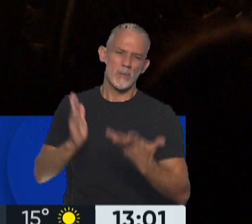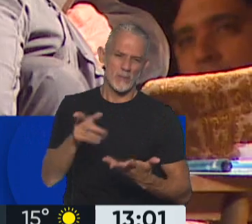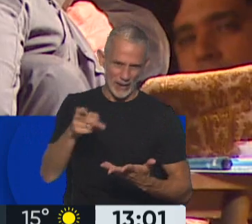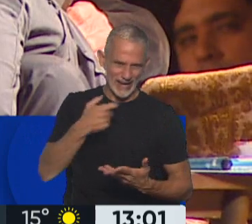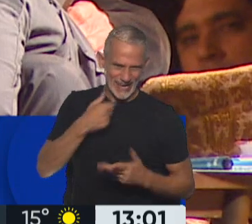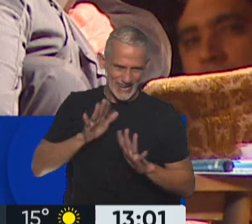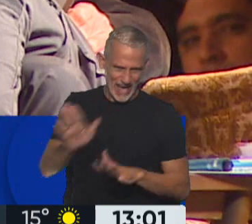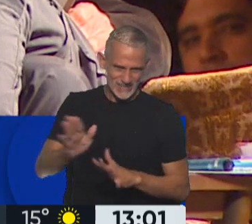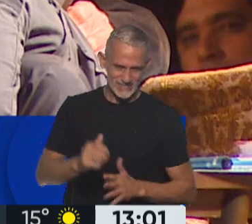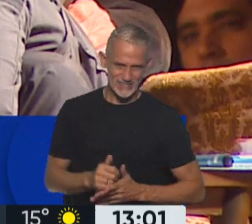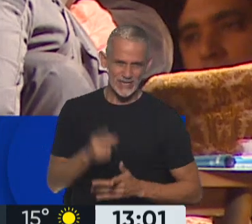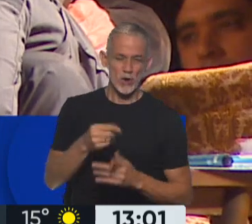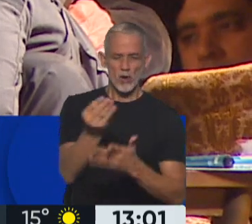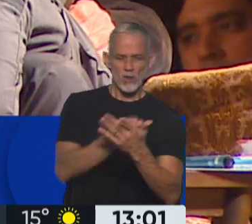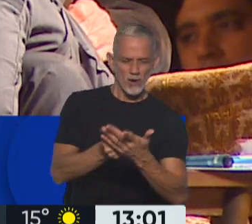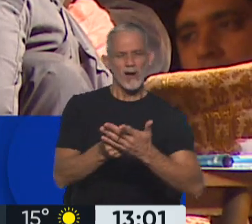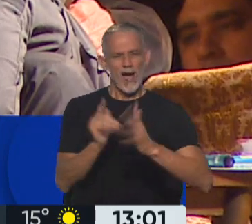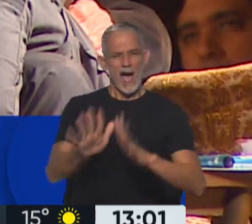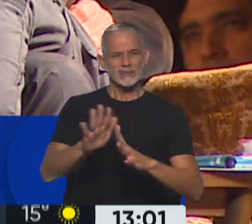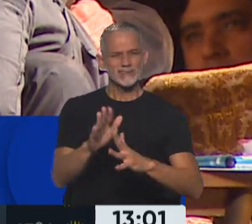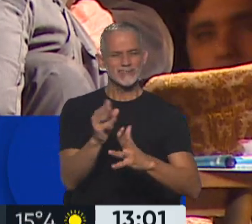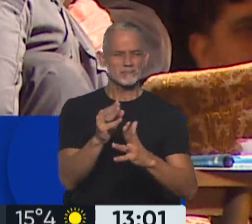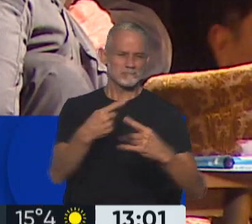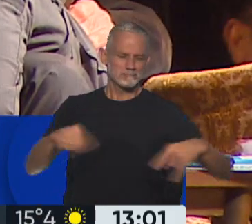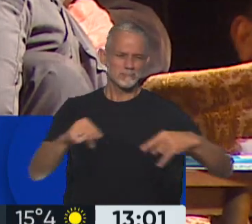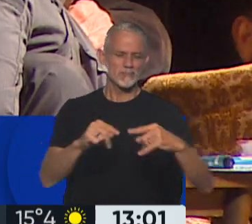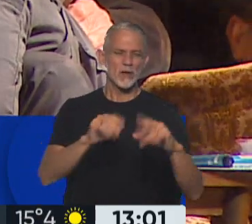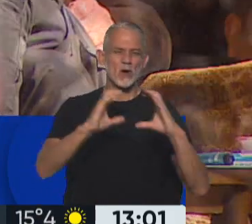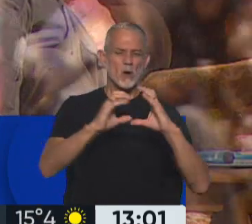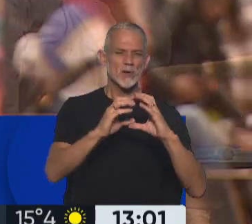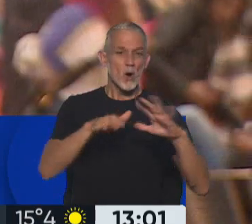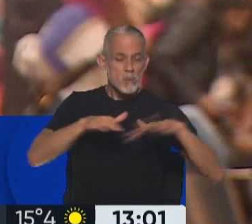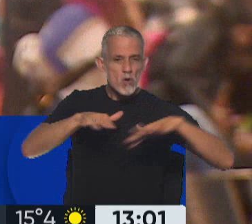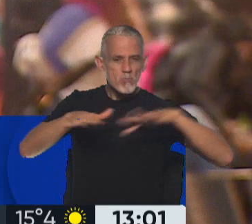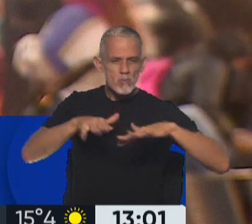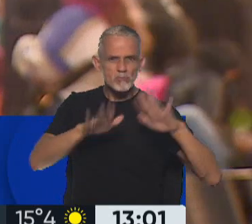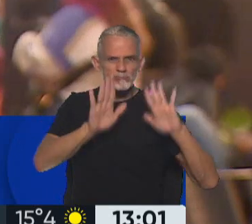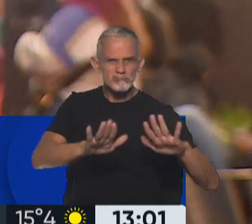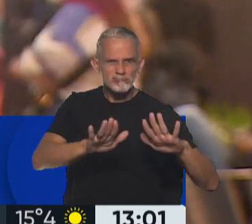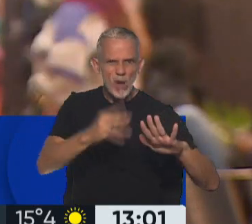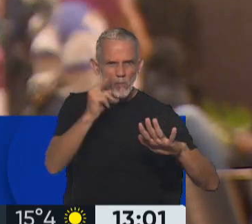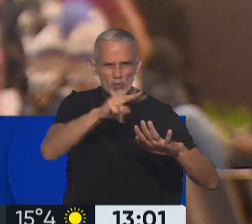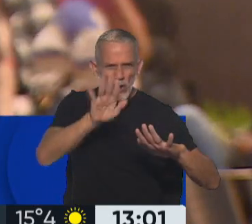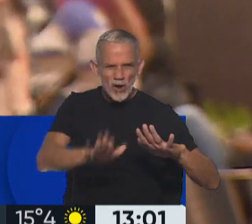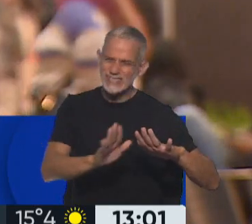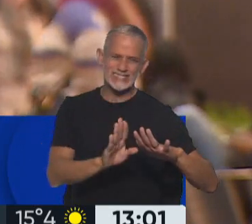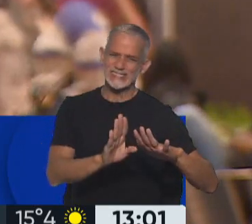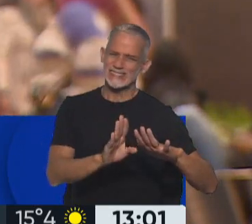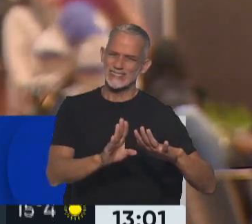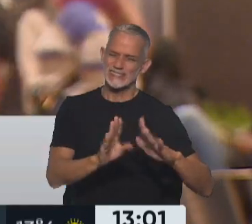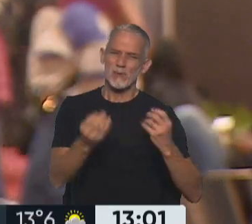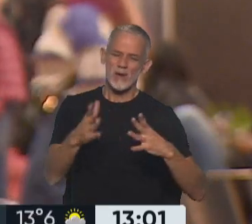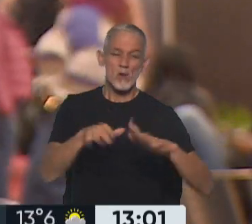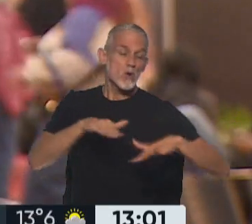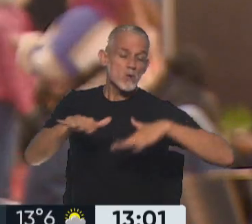quería con su obra, ser, moverse, movilizar. Entonces